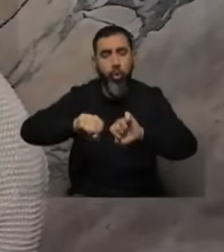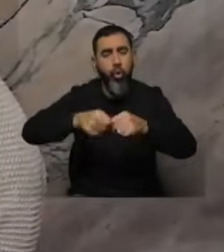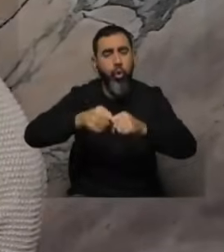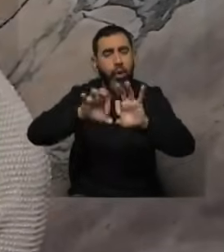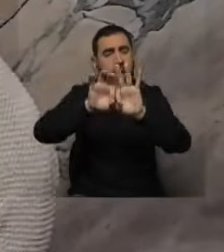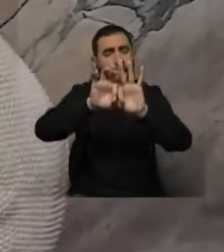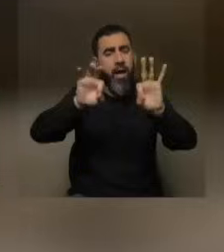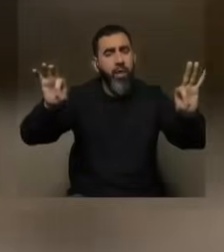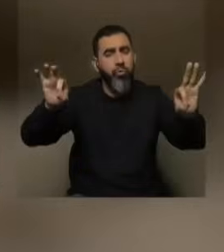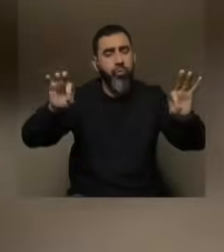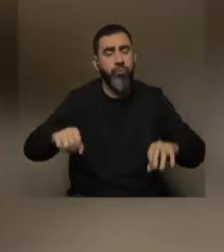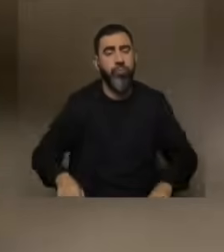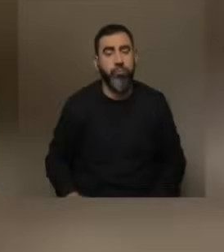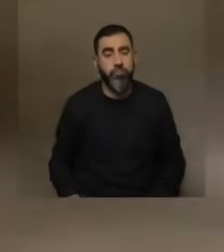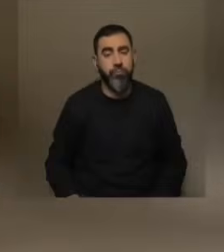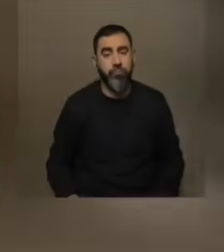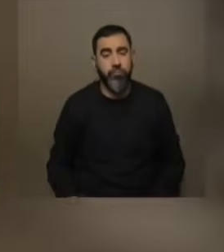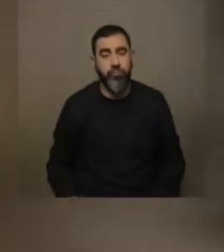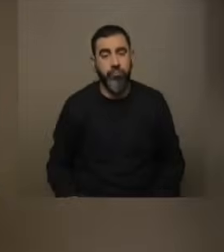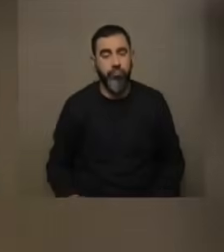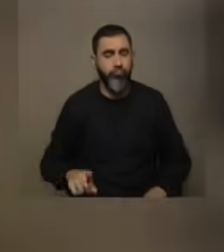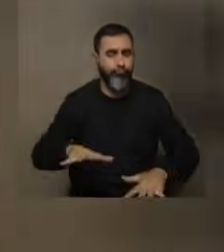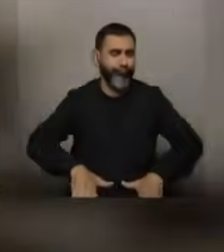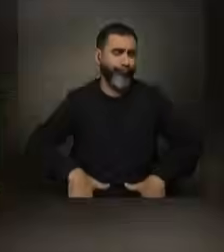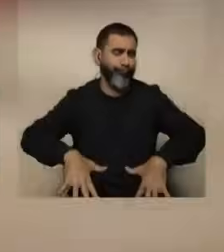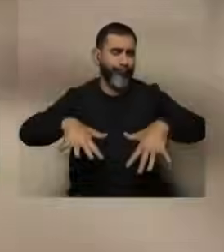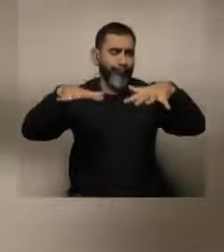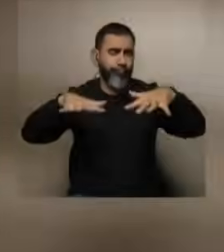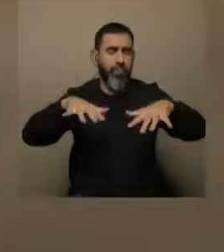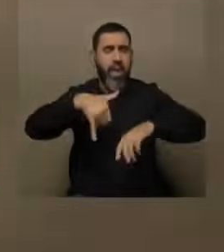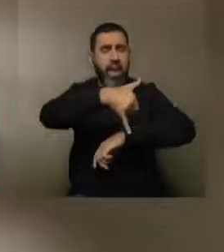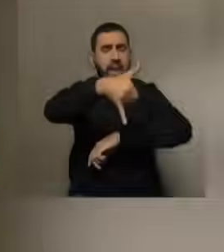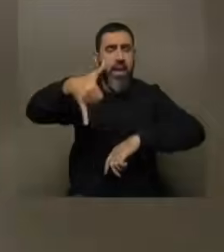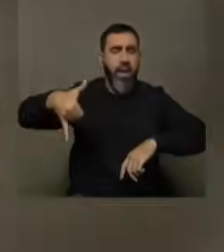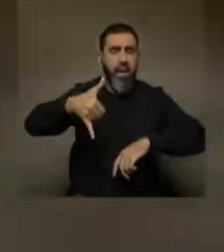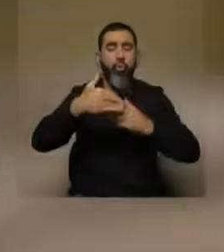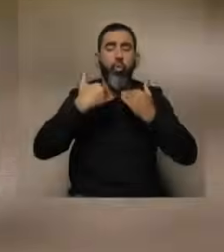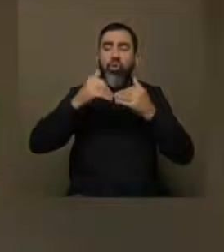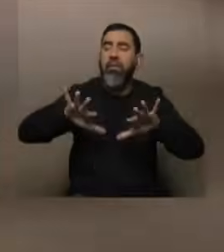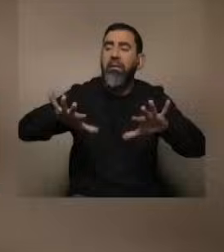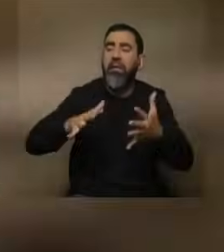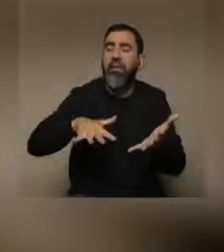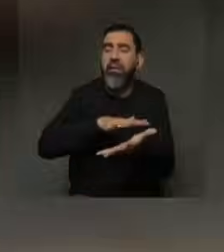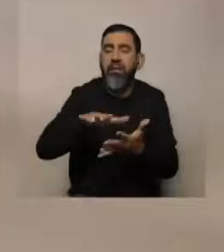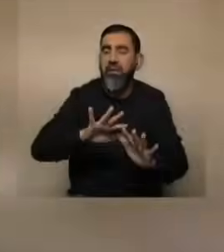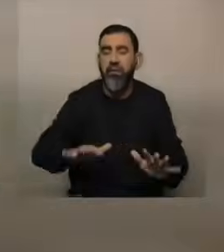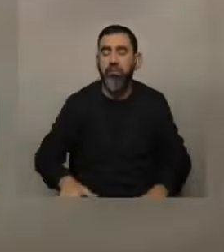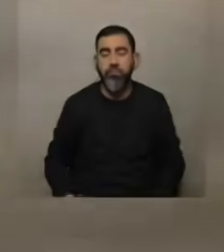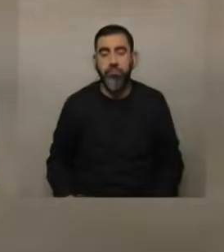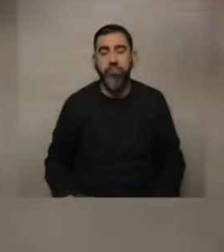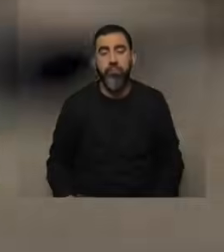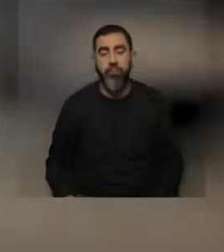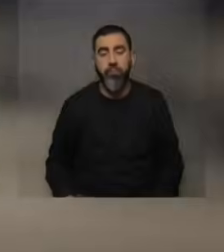un caño que inundó la planta de un líquido que no sabemos lo que es y la